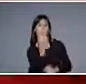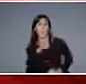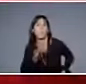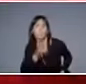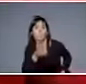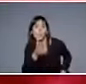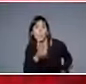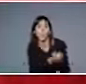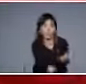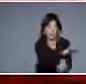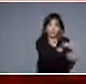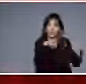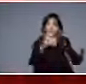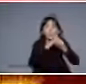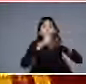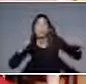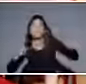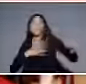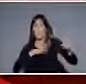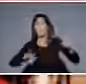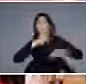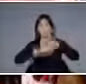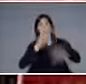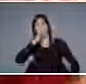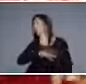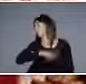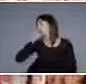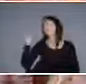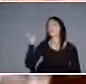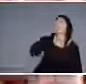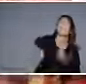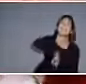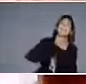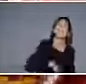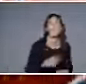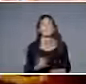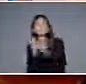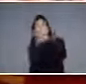el resto del año está viviendo de puta madre?